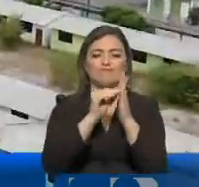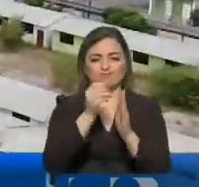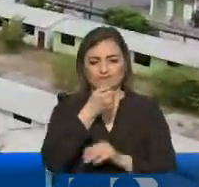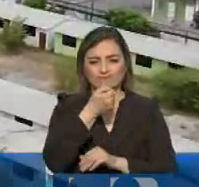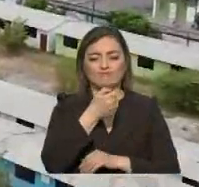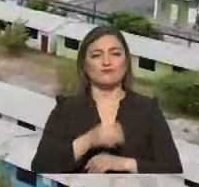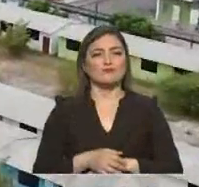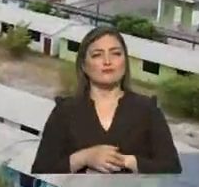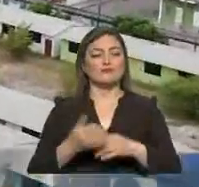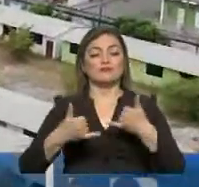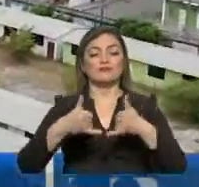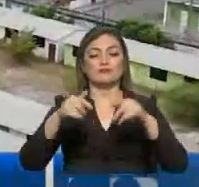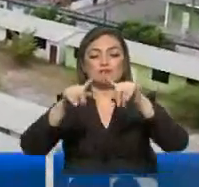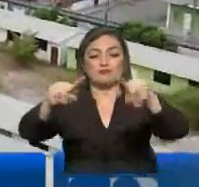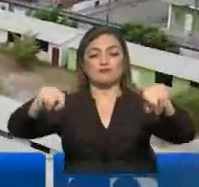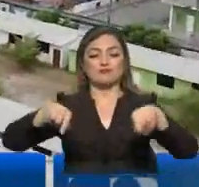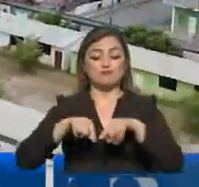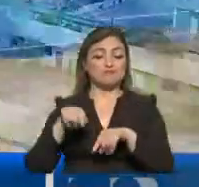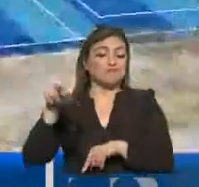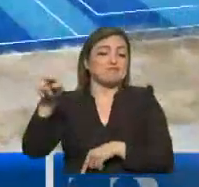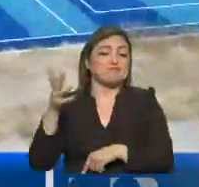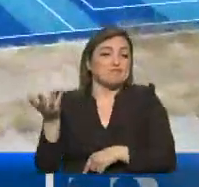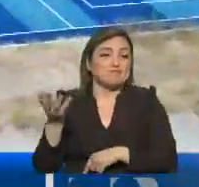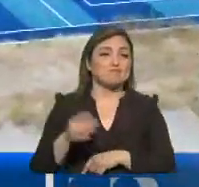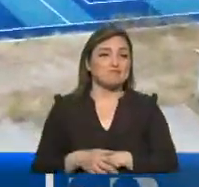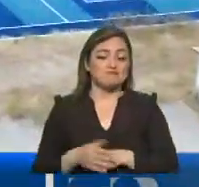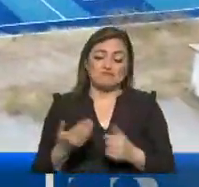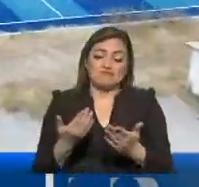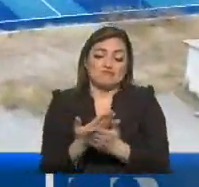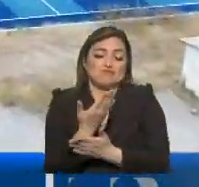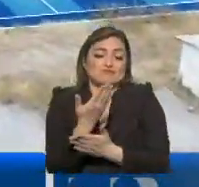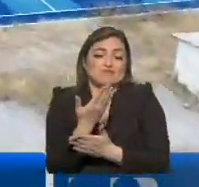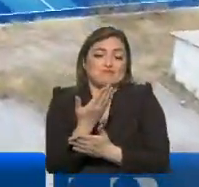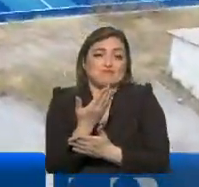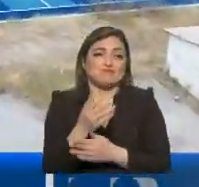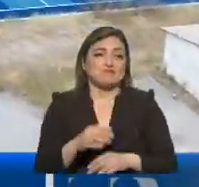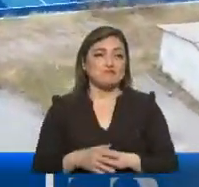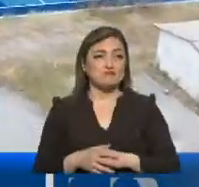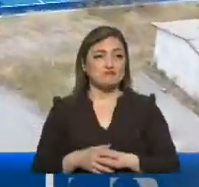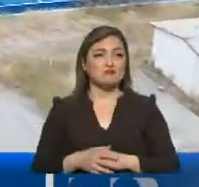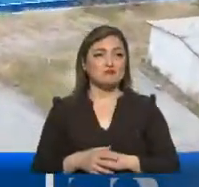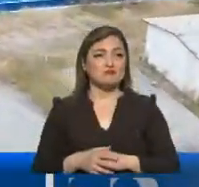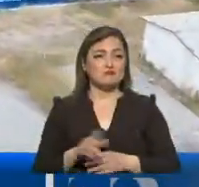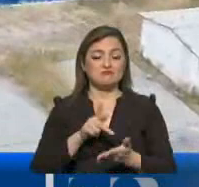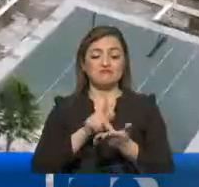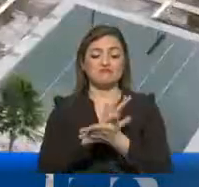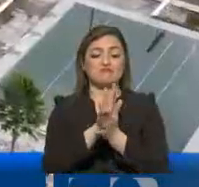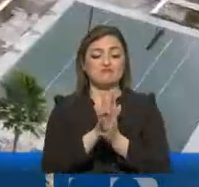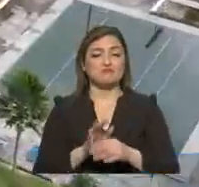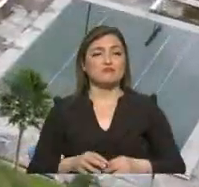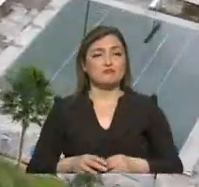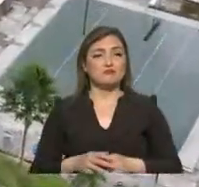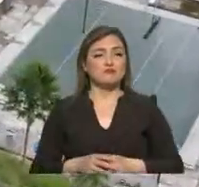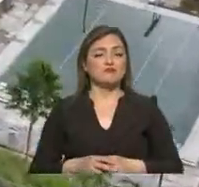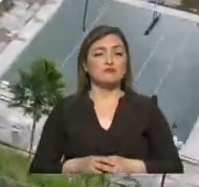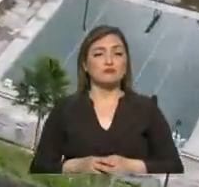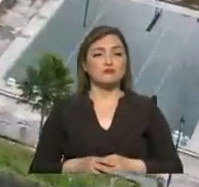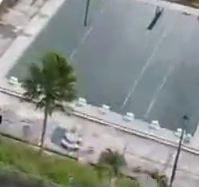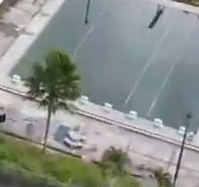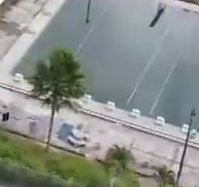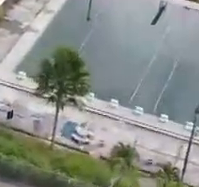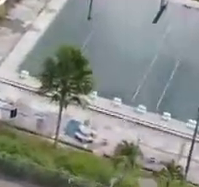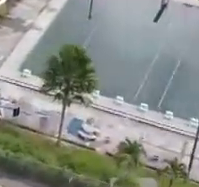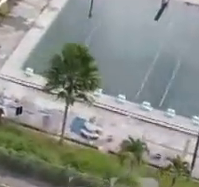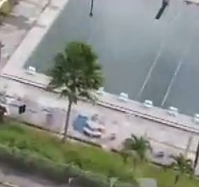las canchas de Juego Limpio 2030 siguen así, nuevas, subutilizadas e impagas. En Guayaquil, Carlos